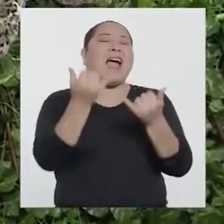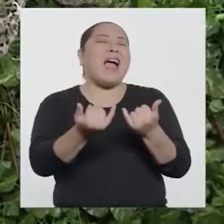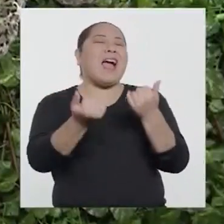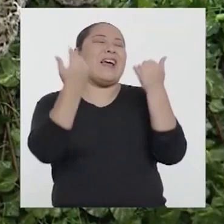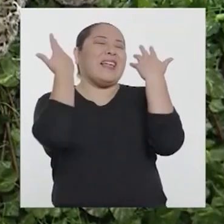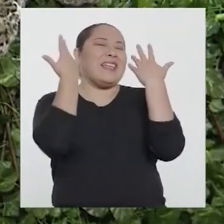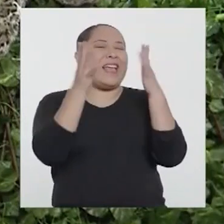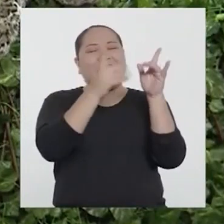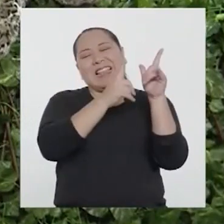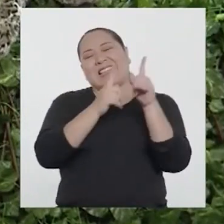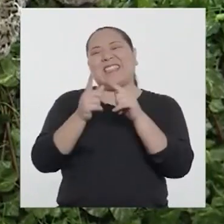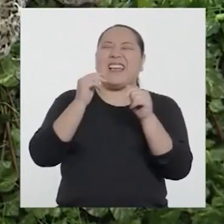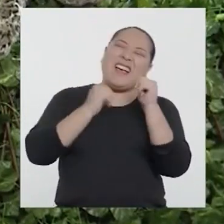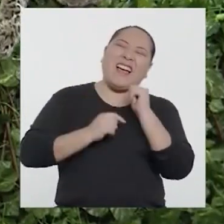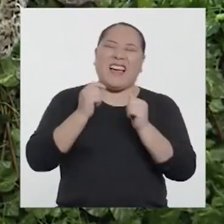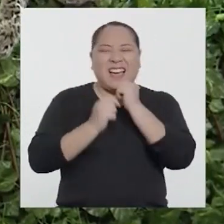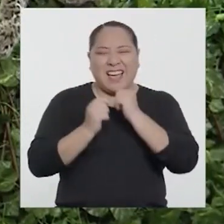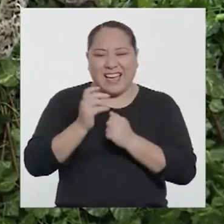¡Ahora sí!